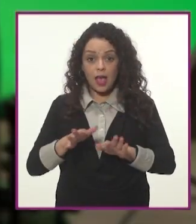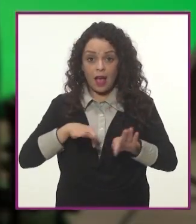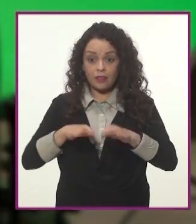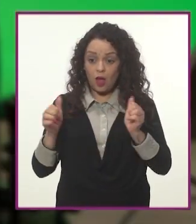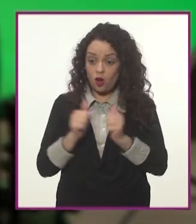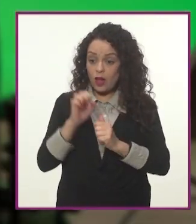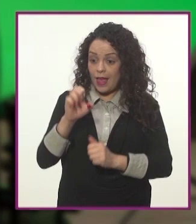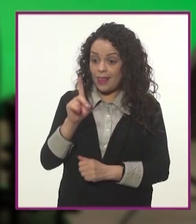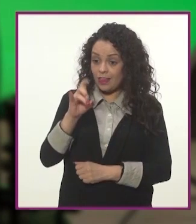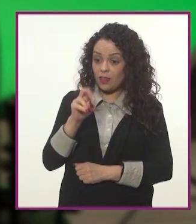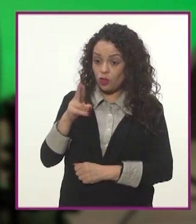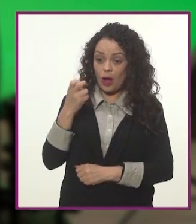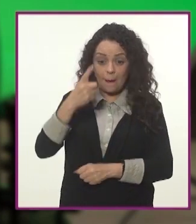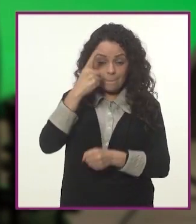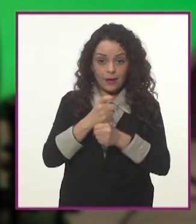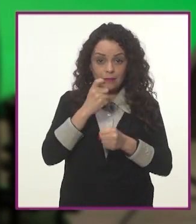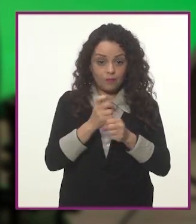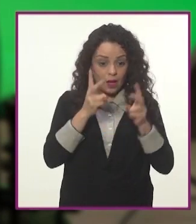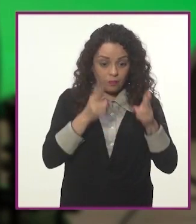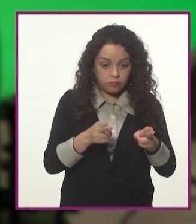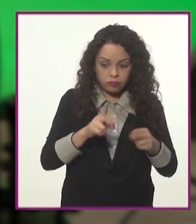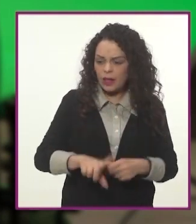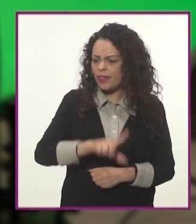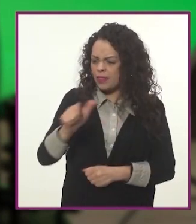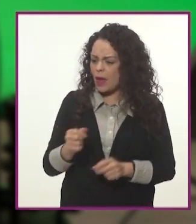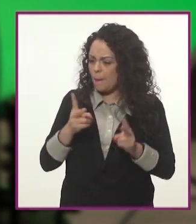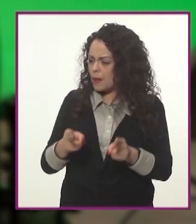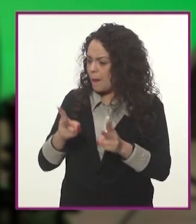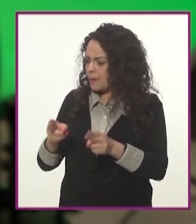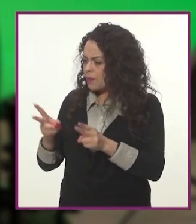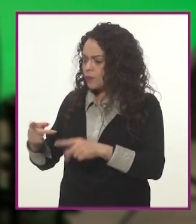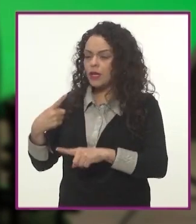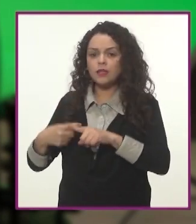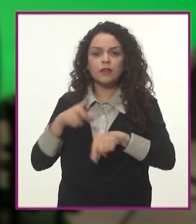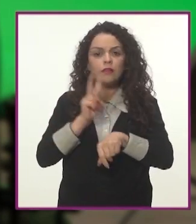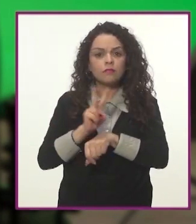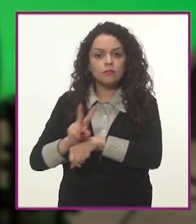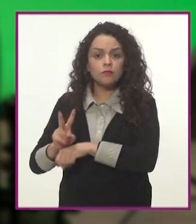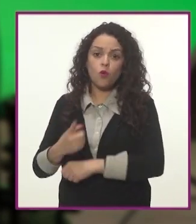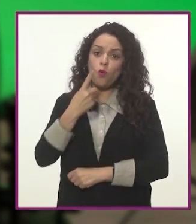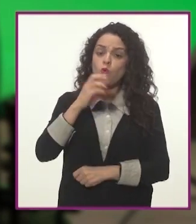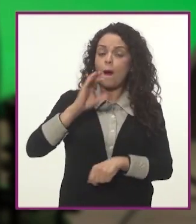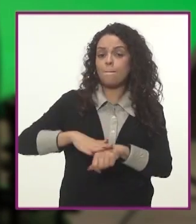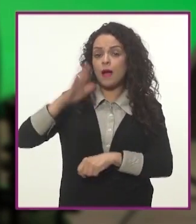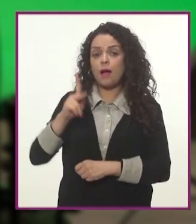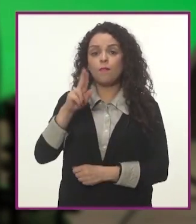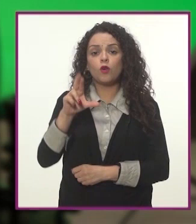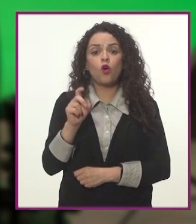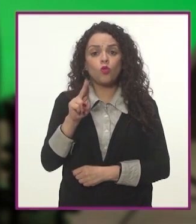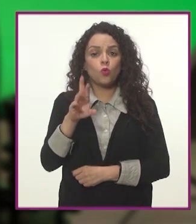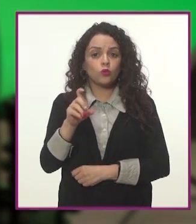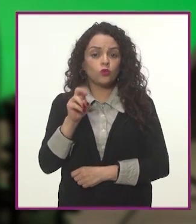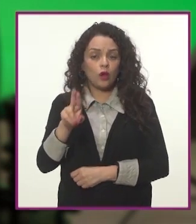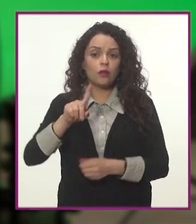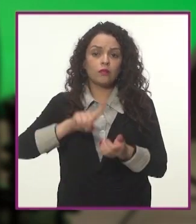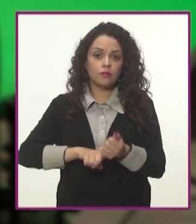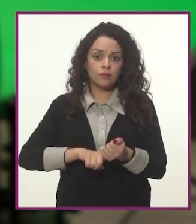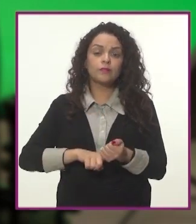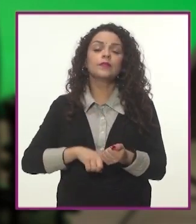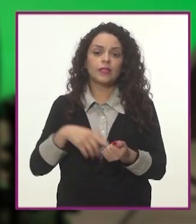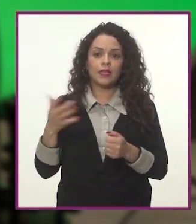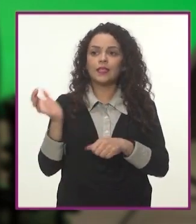en este primer corte, los siguientes cortes son supervisados por uno o más productores, que representan a los estudios de